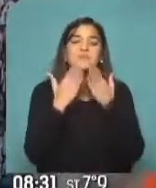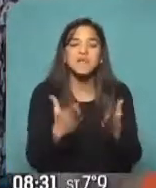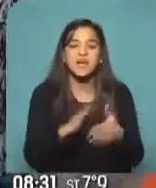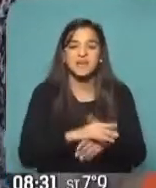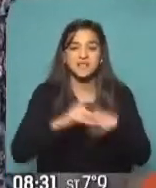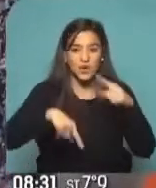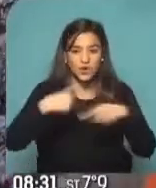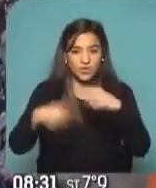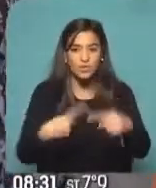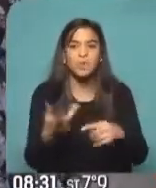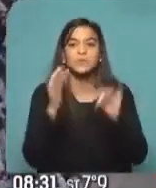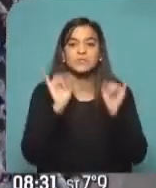claro que sí